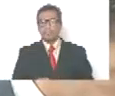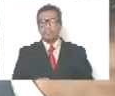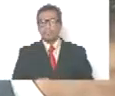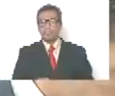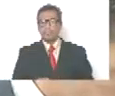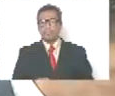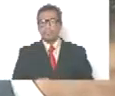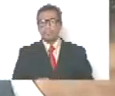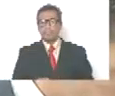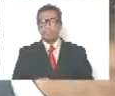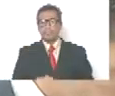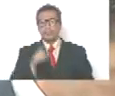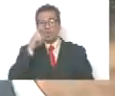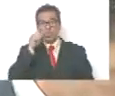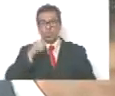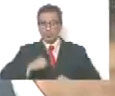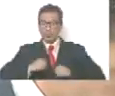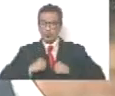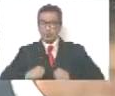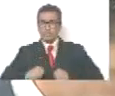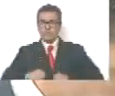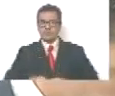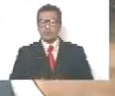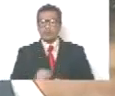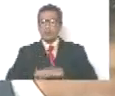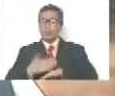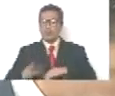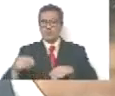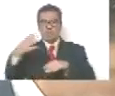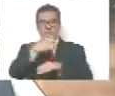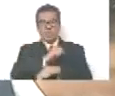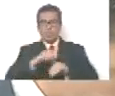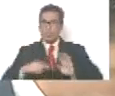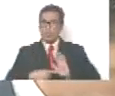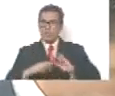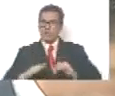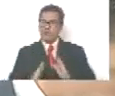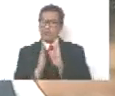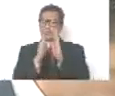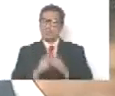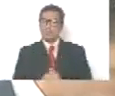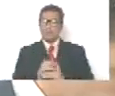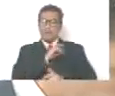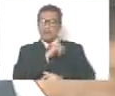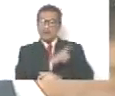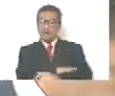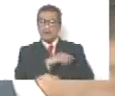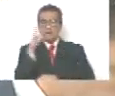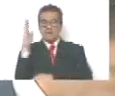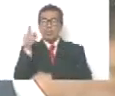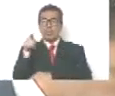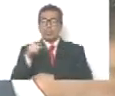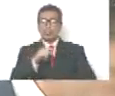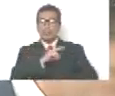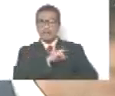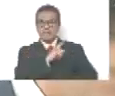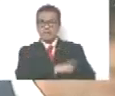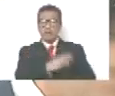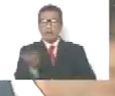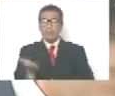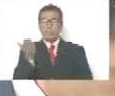Un hombre valiente porque logró enfrentar, por ejemplo, al poder de la iglesia, al poder de importantes sectores del